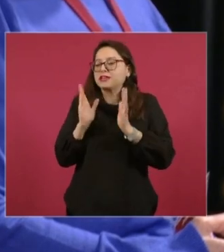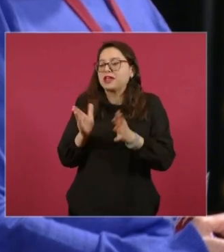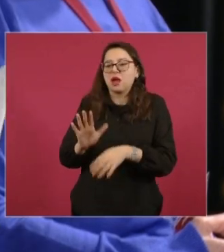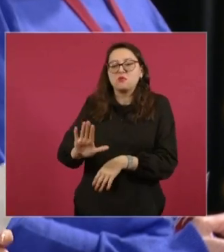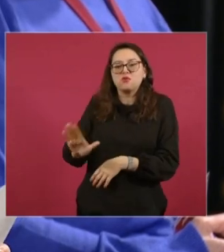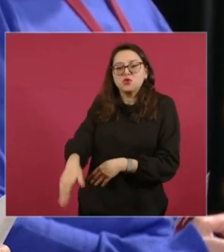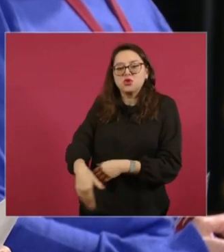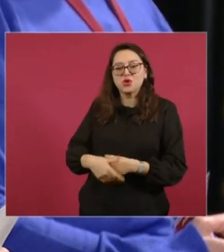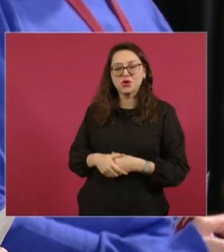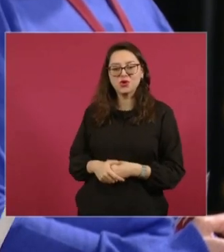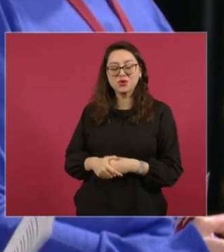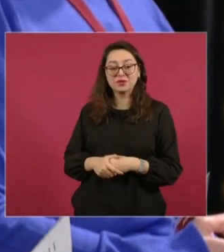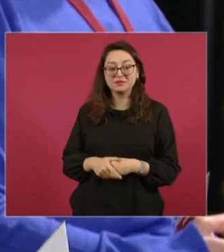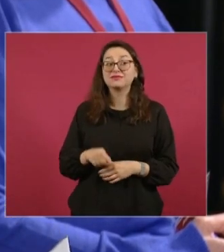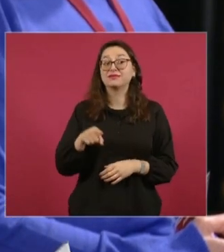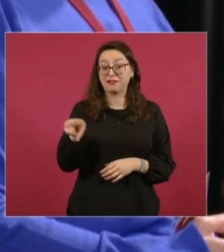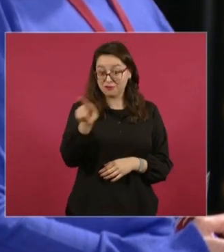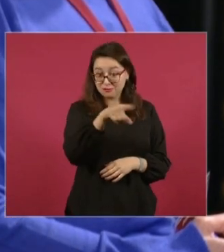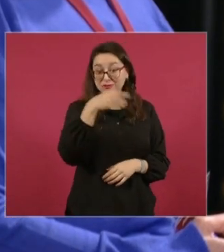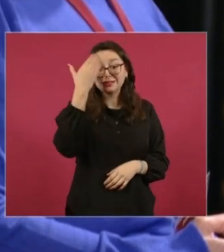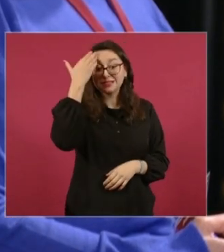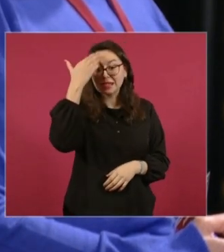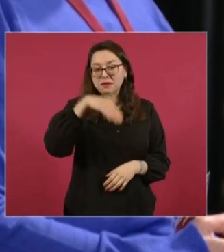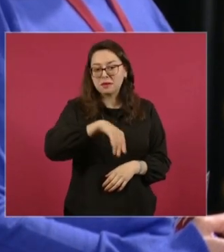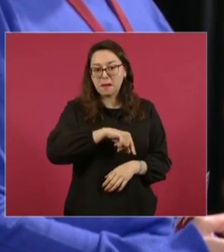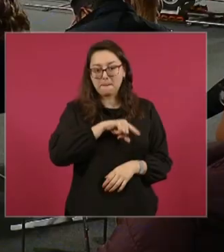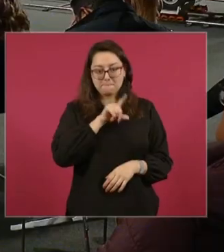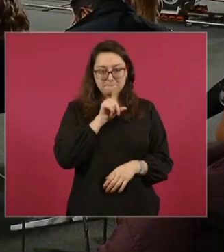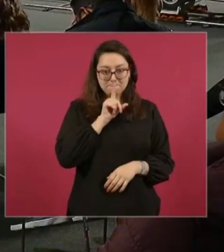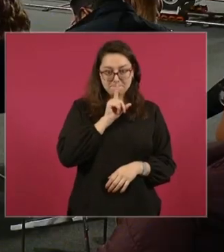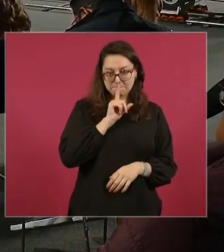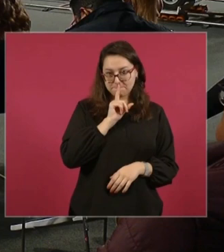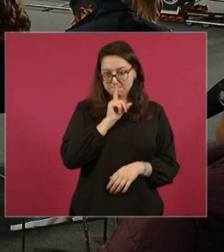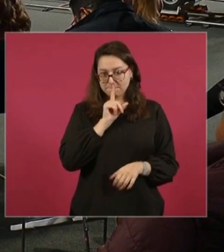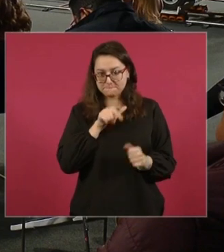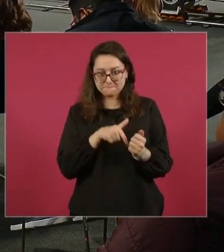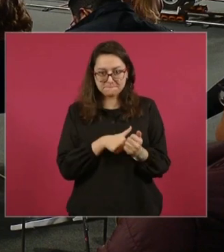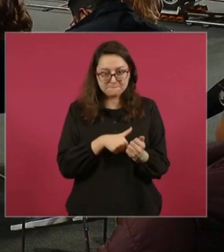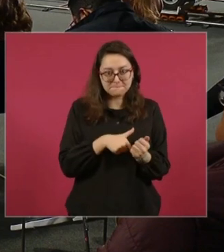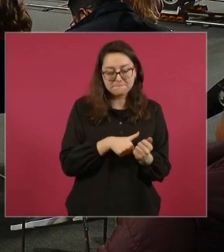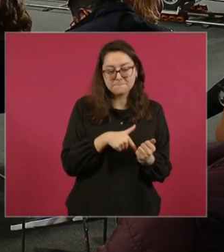sabía que se había muerto la señora, sin embargo, continuaban con la diligencia.